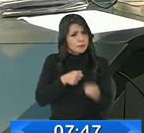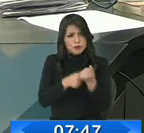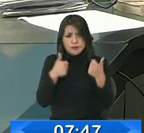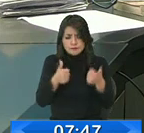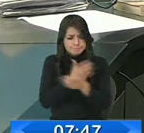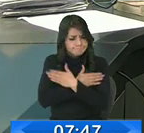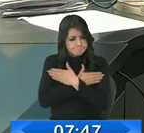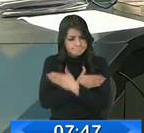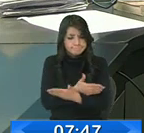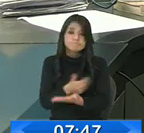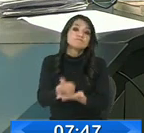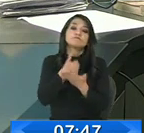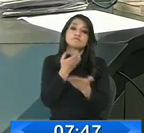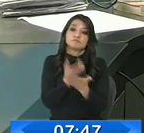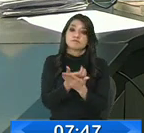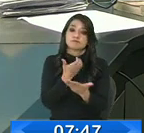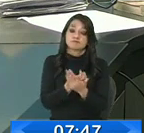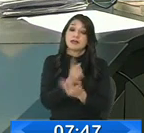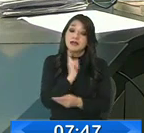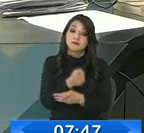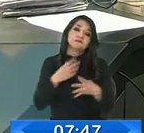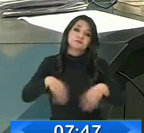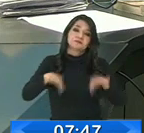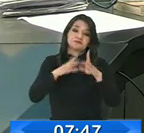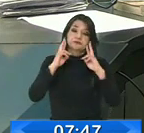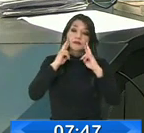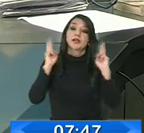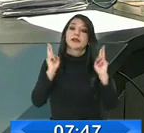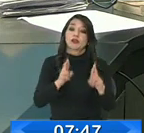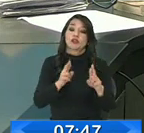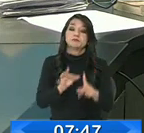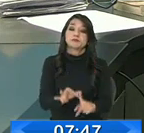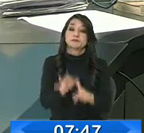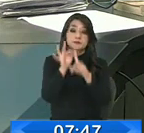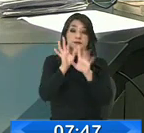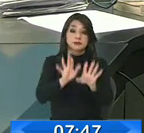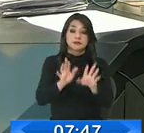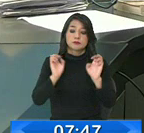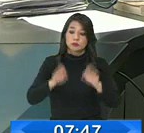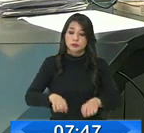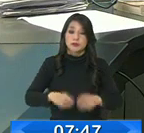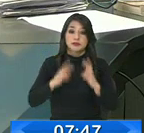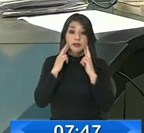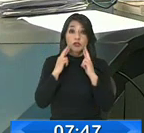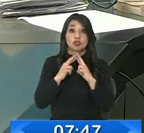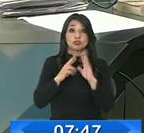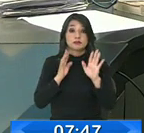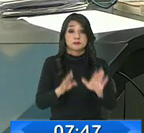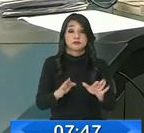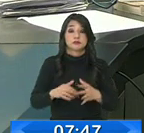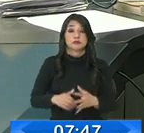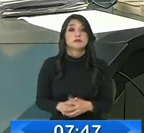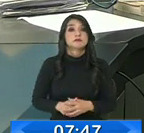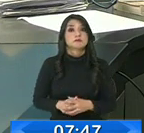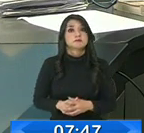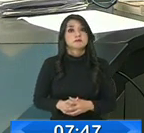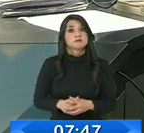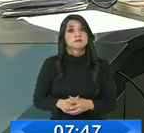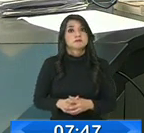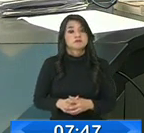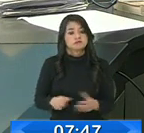la economía nacional y hay que privilegiarlo, si se puede usar esa palabra, en el sentido de